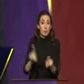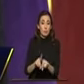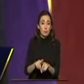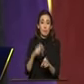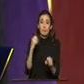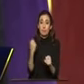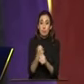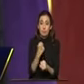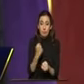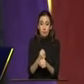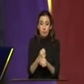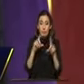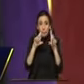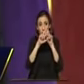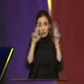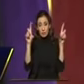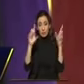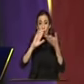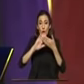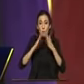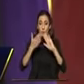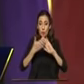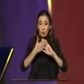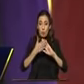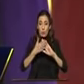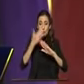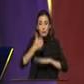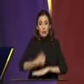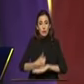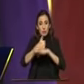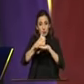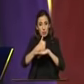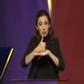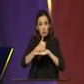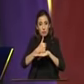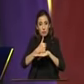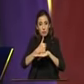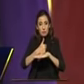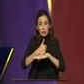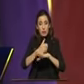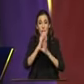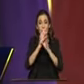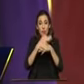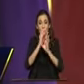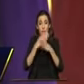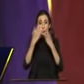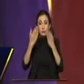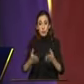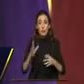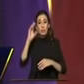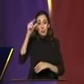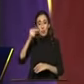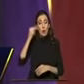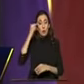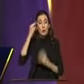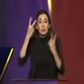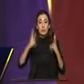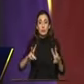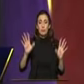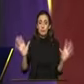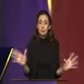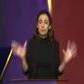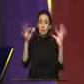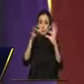trabajadores, empresarios, comunidades, autoridades seccionales, funciones del Estado y Gobierno, pactemos los